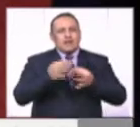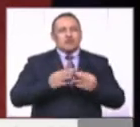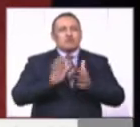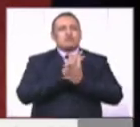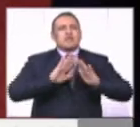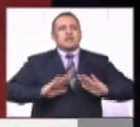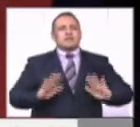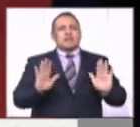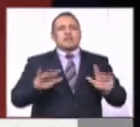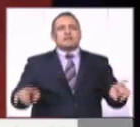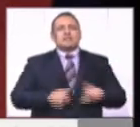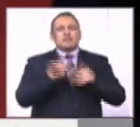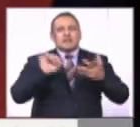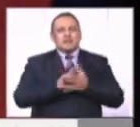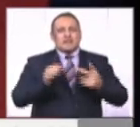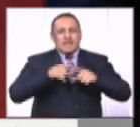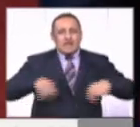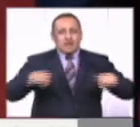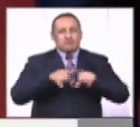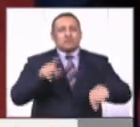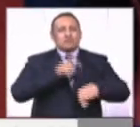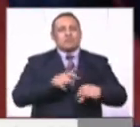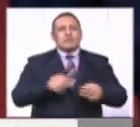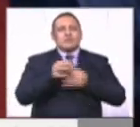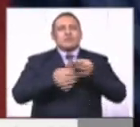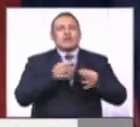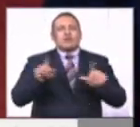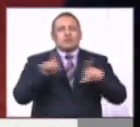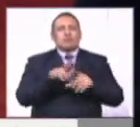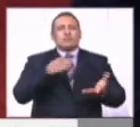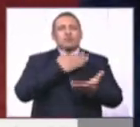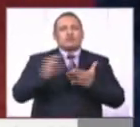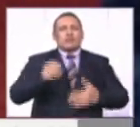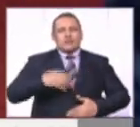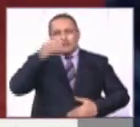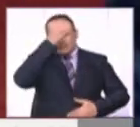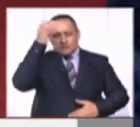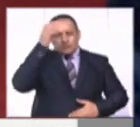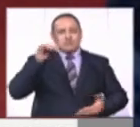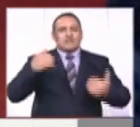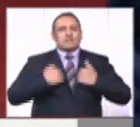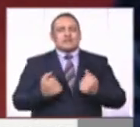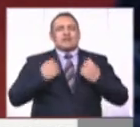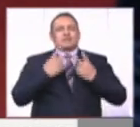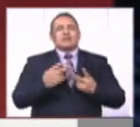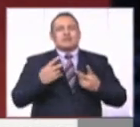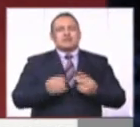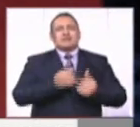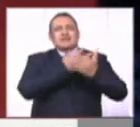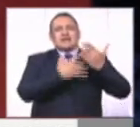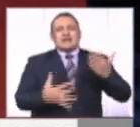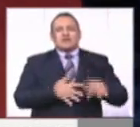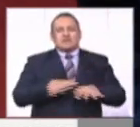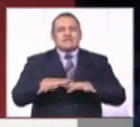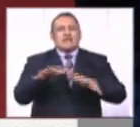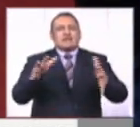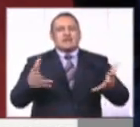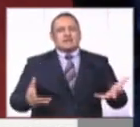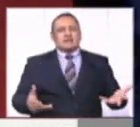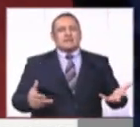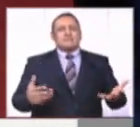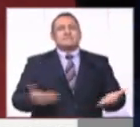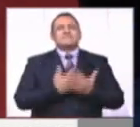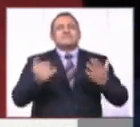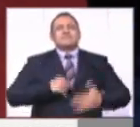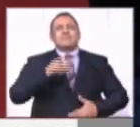tranquilidad de que ellos en su momento dijeron que para sacar a Castillo tenía que correr ríos de sangre